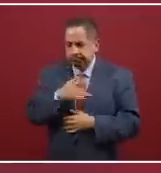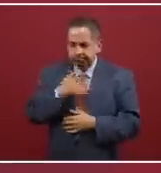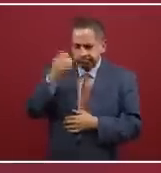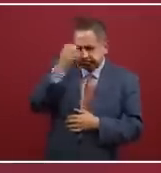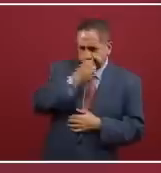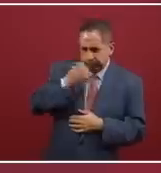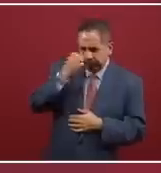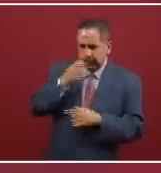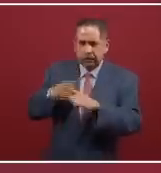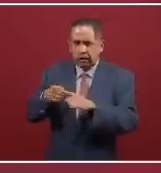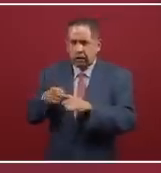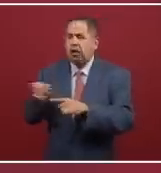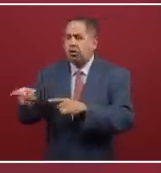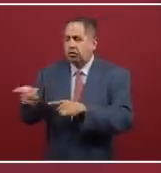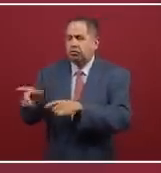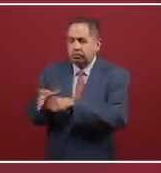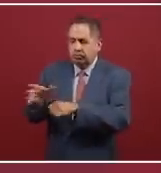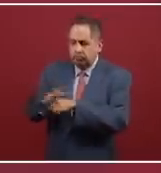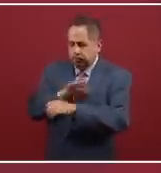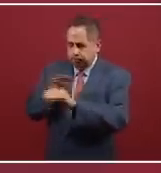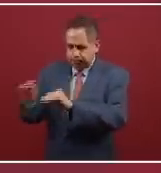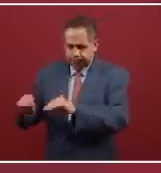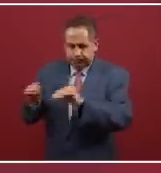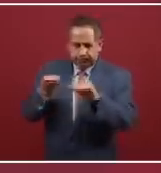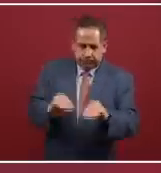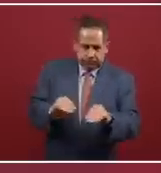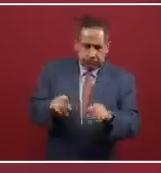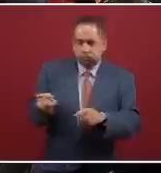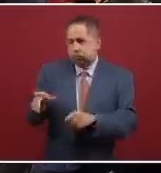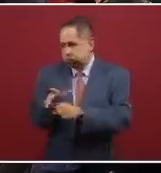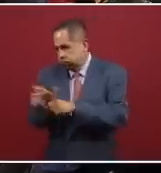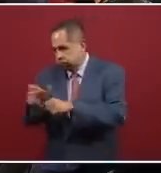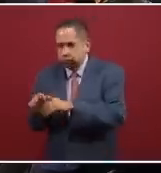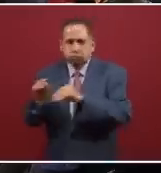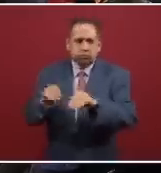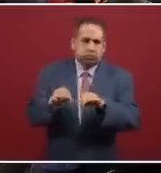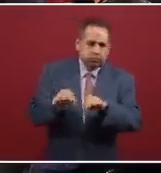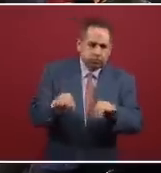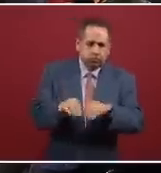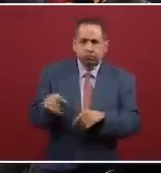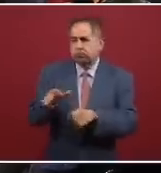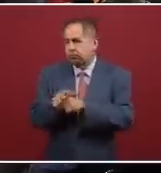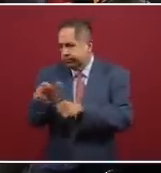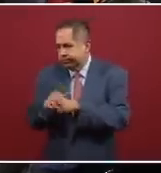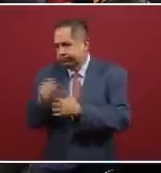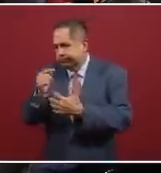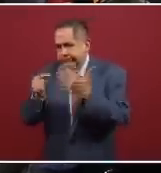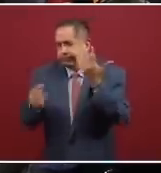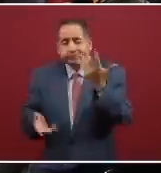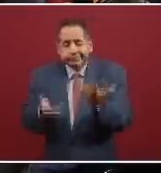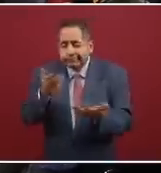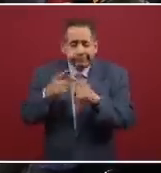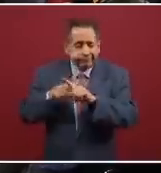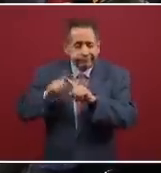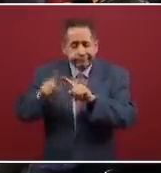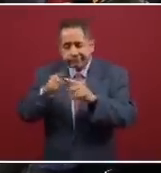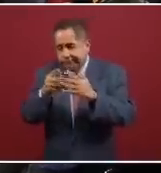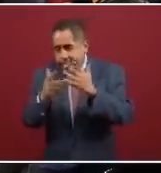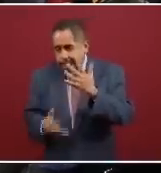las diferentes opciones con que se tienen que manejar con alguien que está en una situación de migración